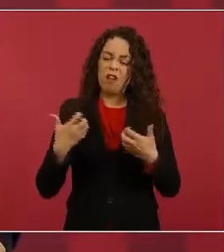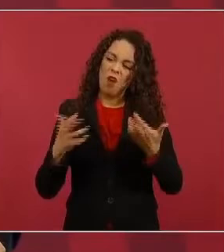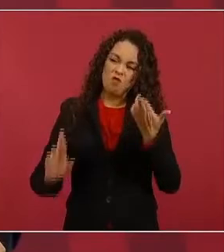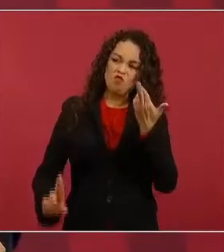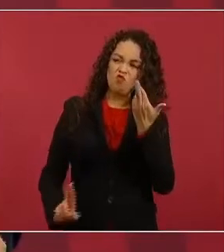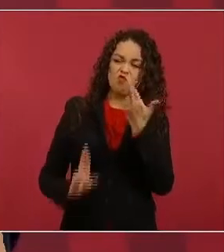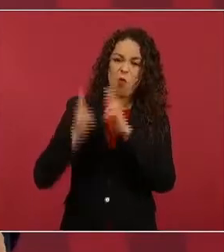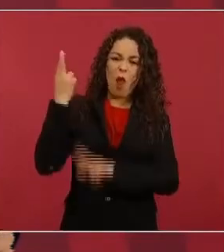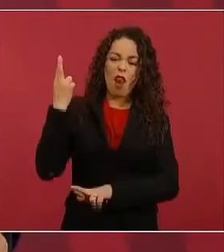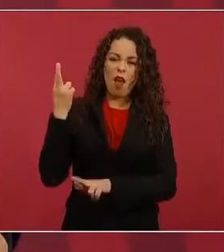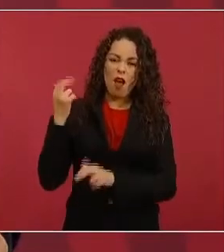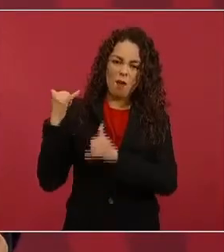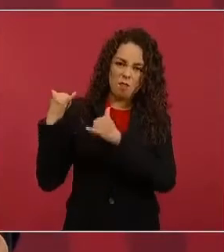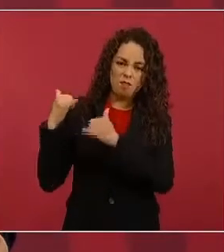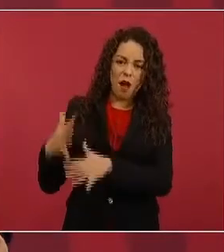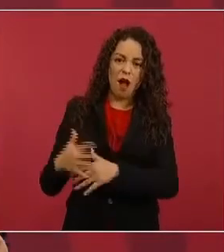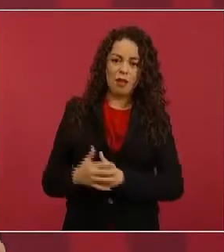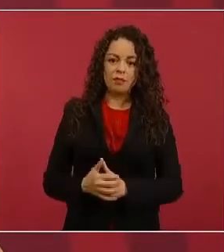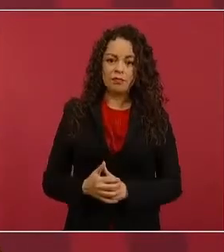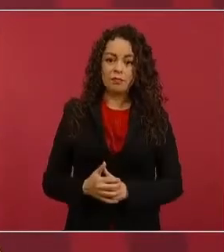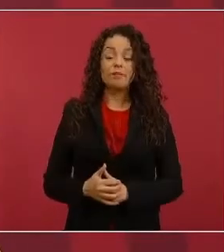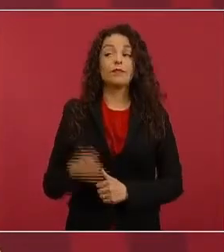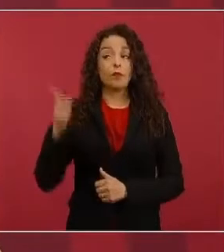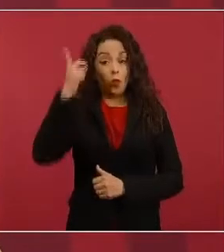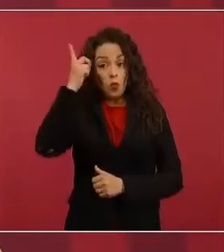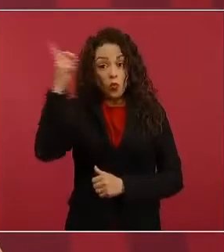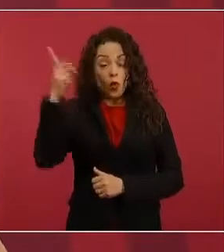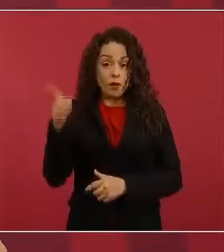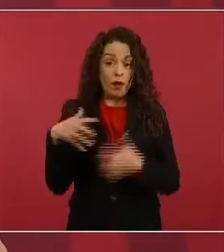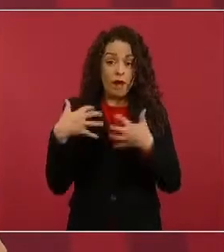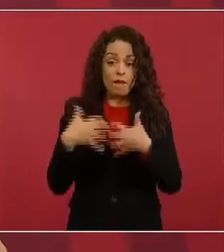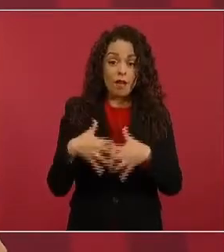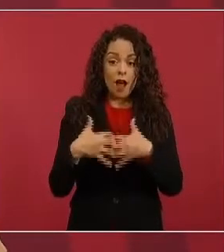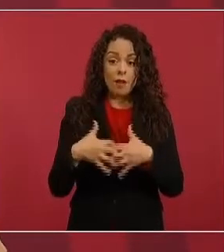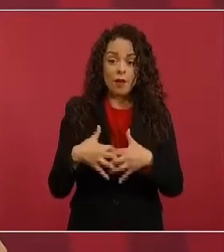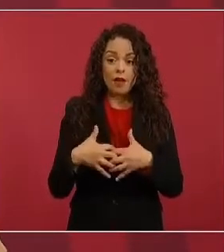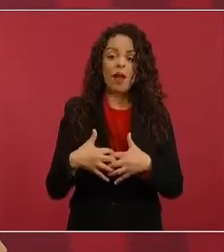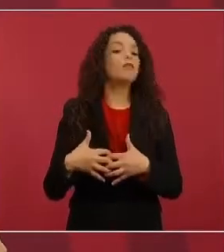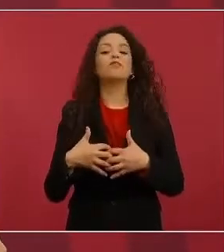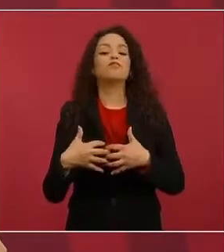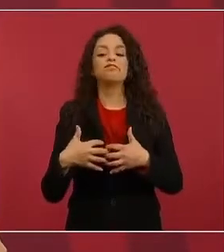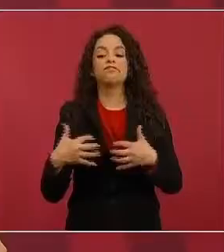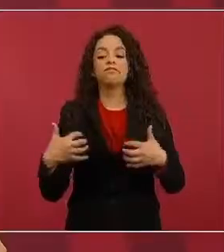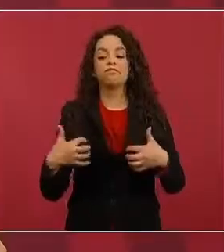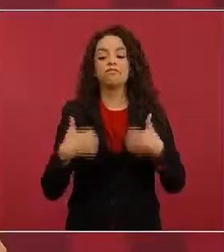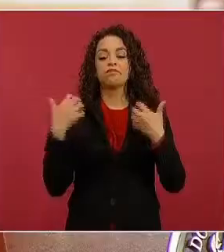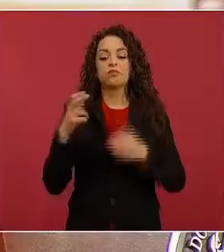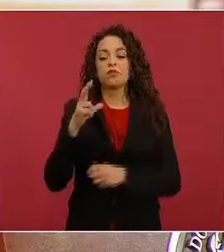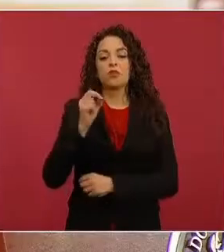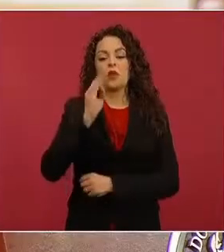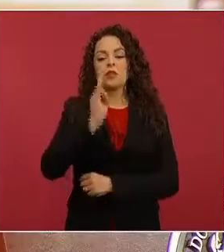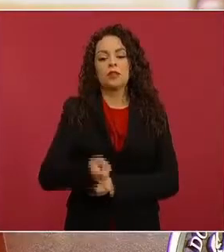dueños de las fábricas no aceptan el pliego petitorio,